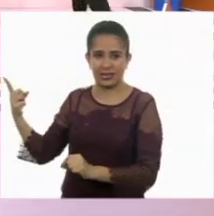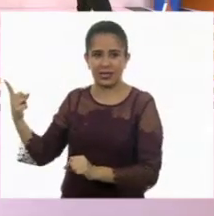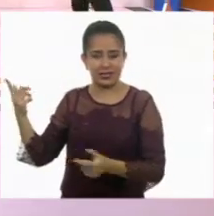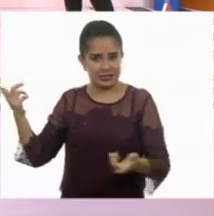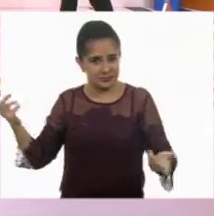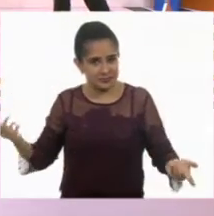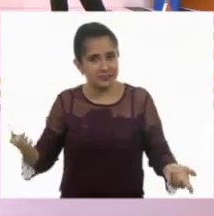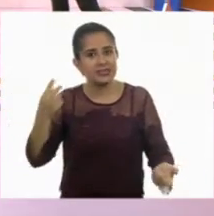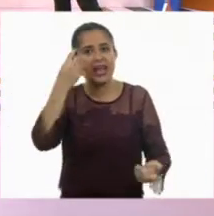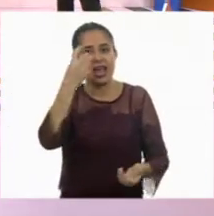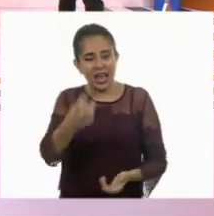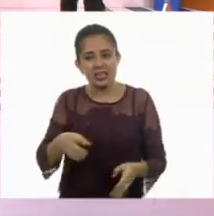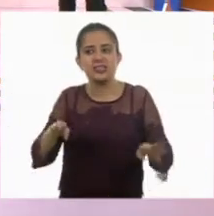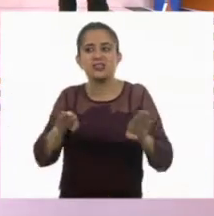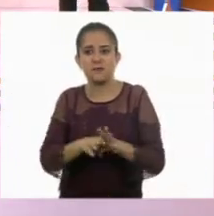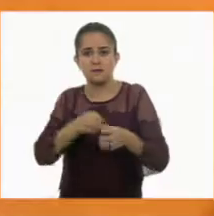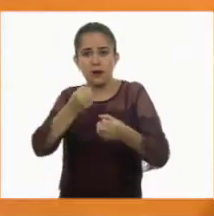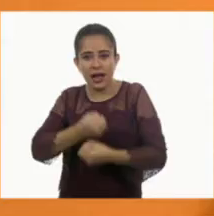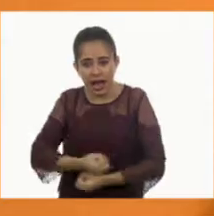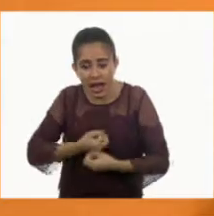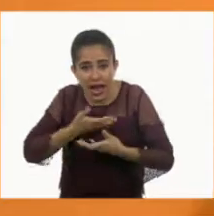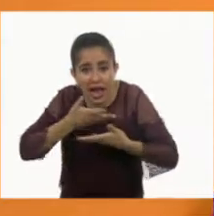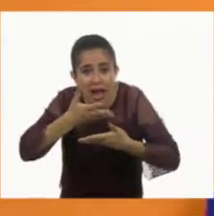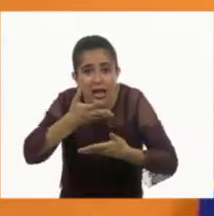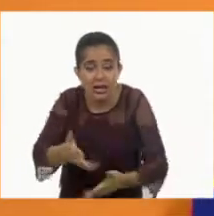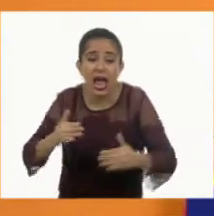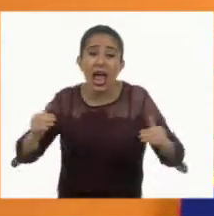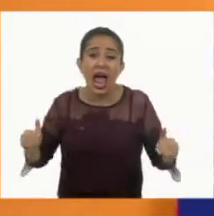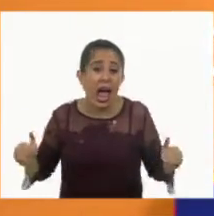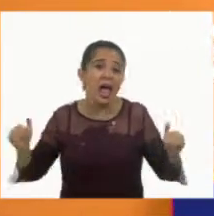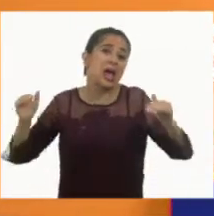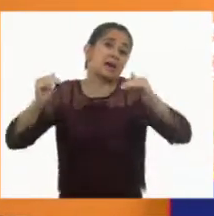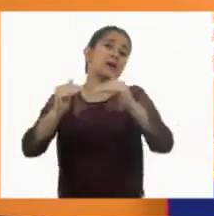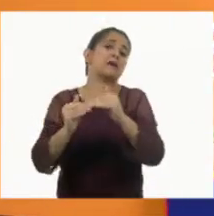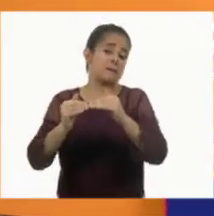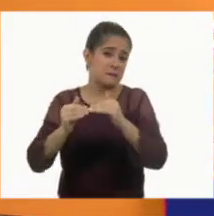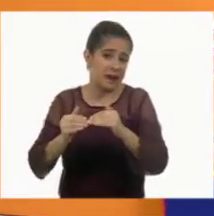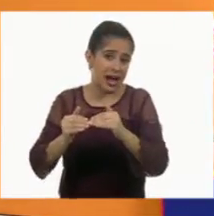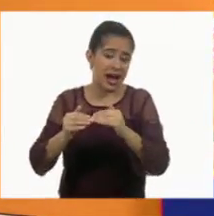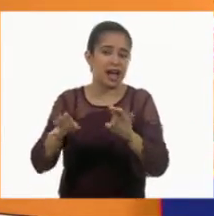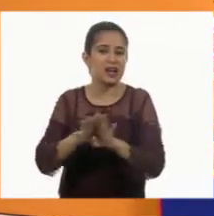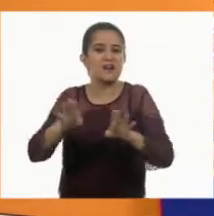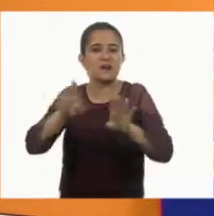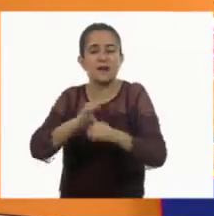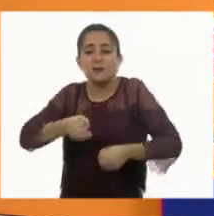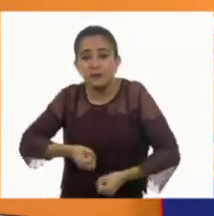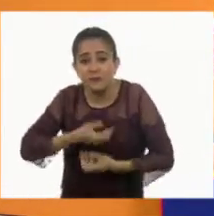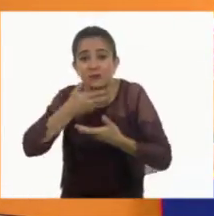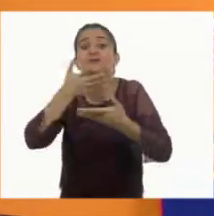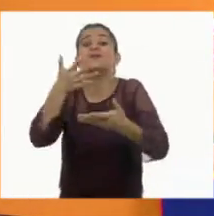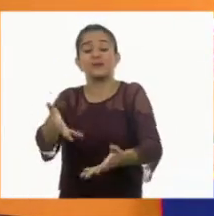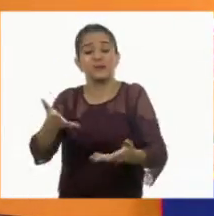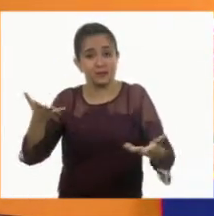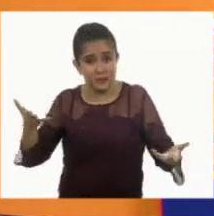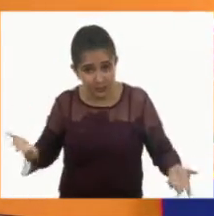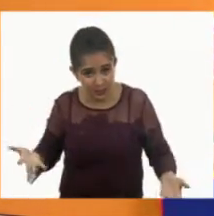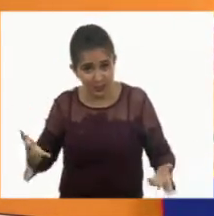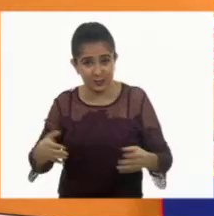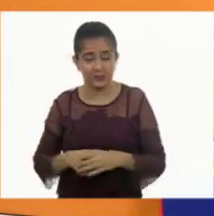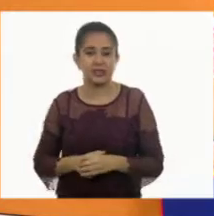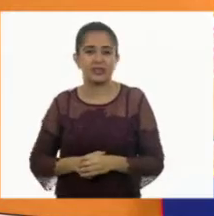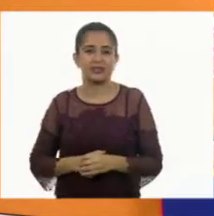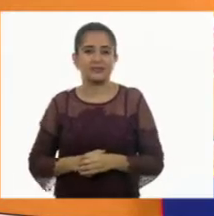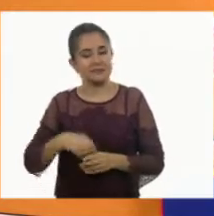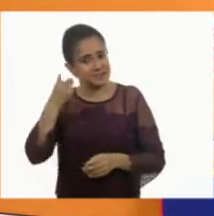da... Le da exactamente aquí. Acabo de utilizar unos signos de admiración.